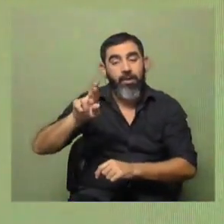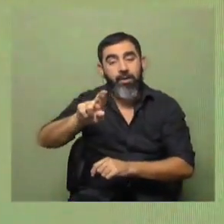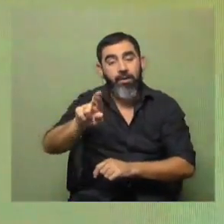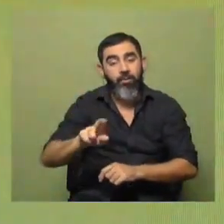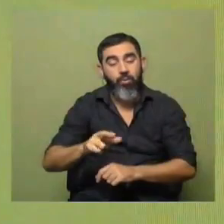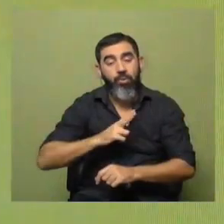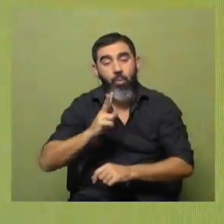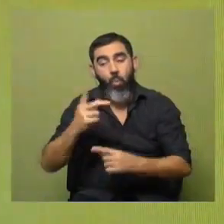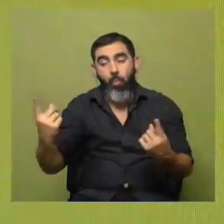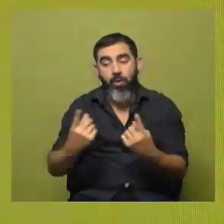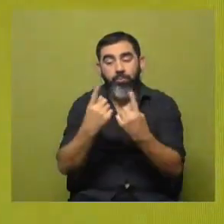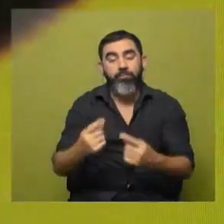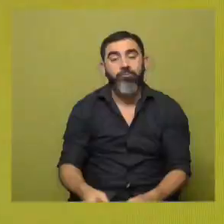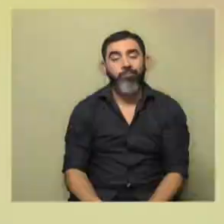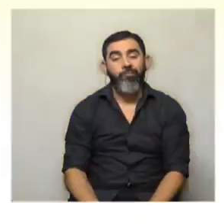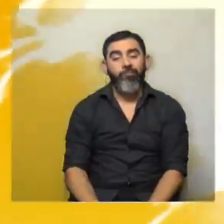y humana.